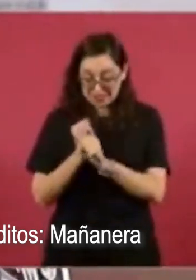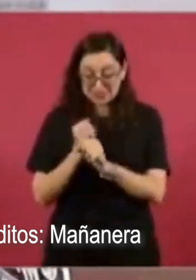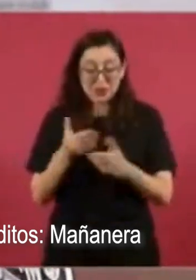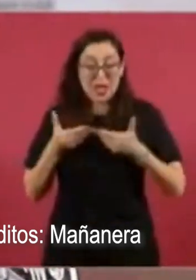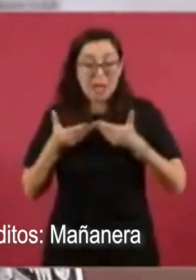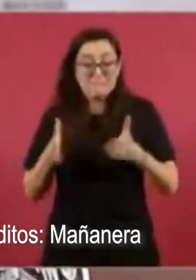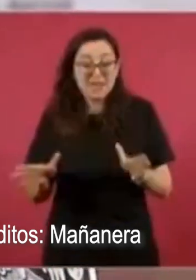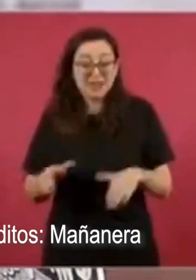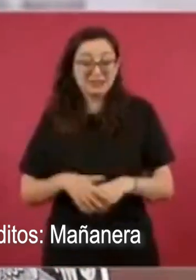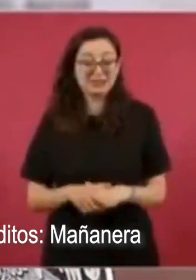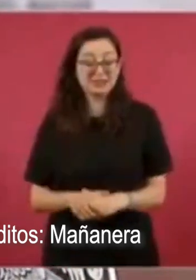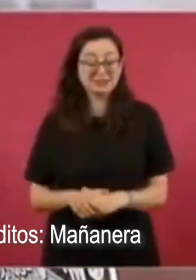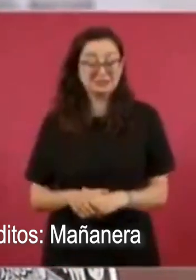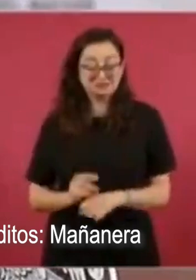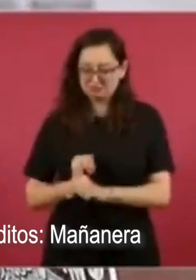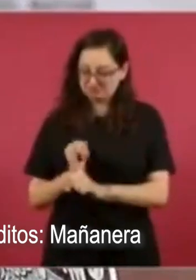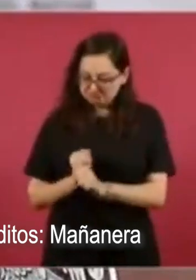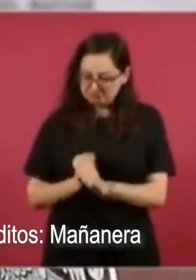la